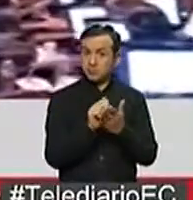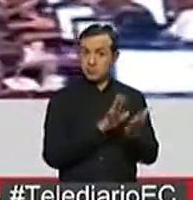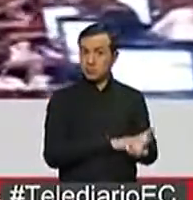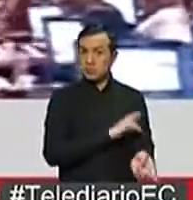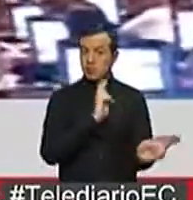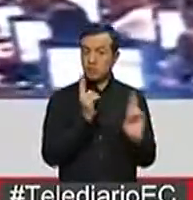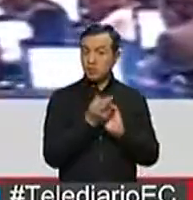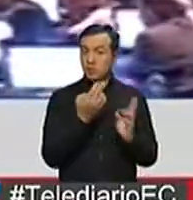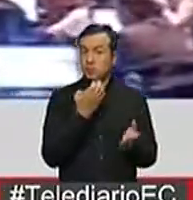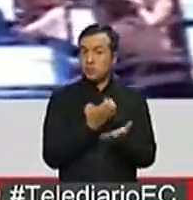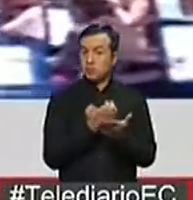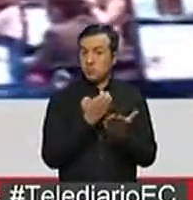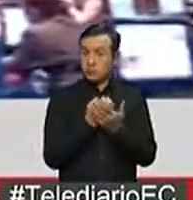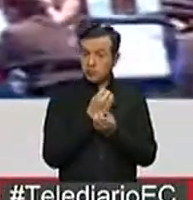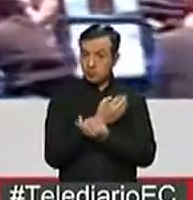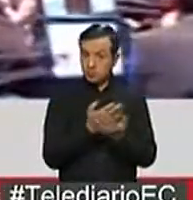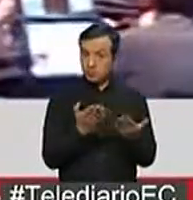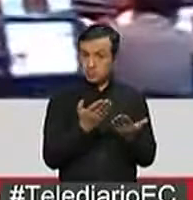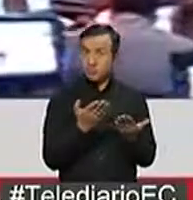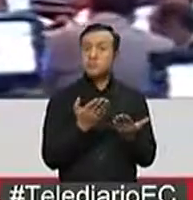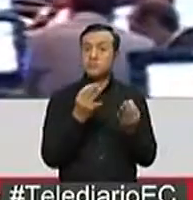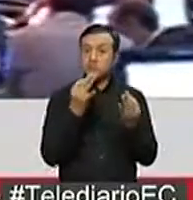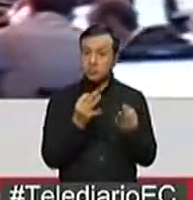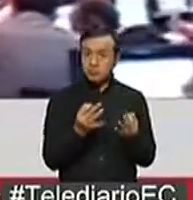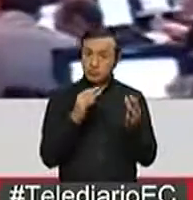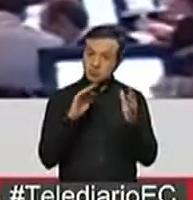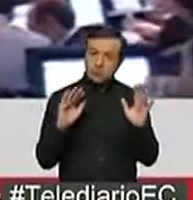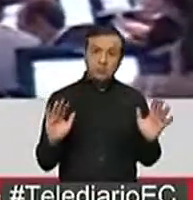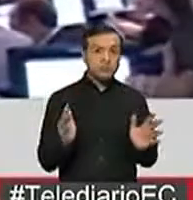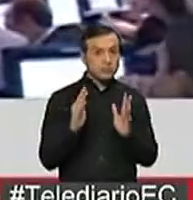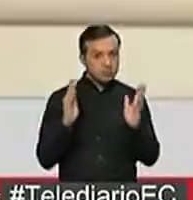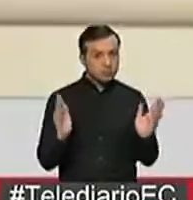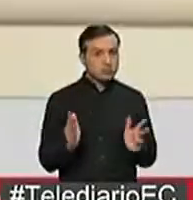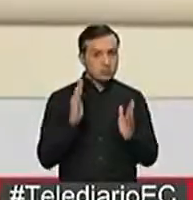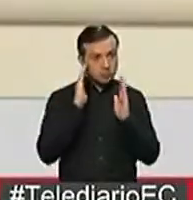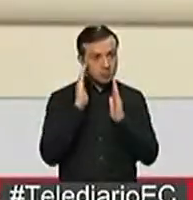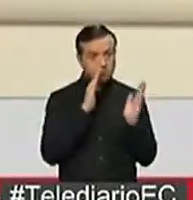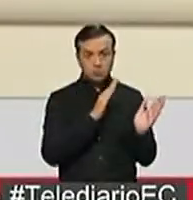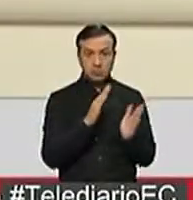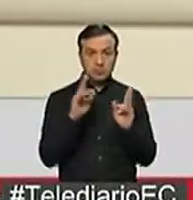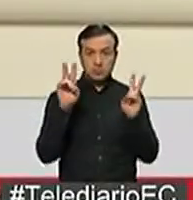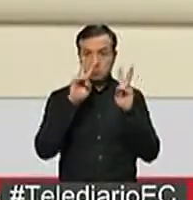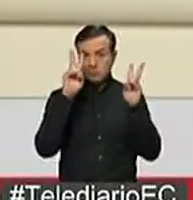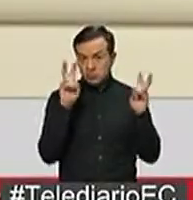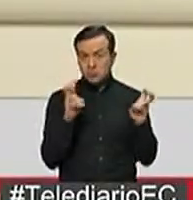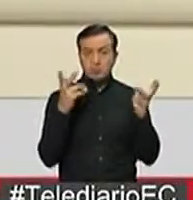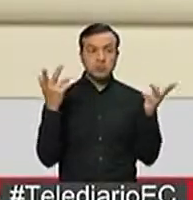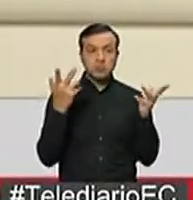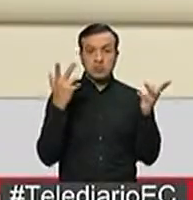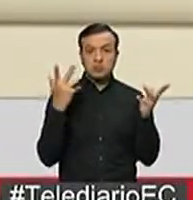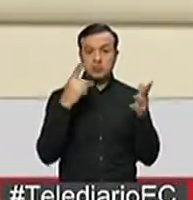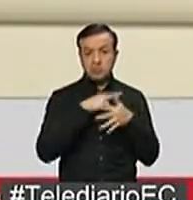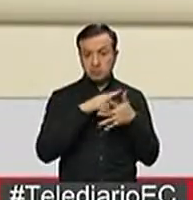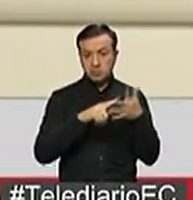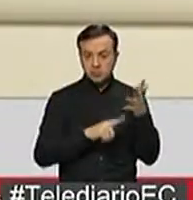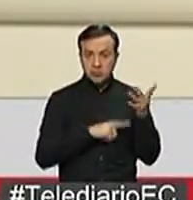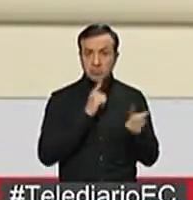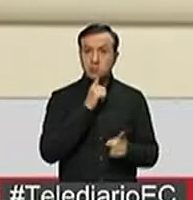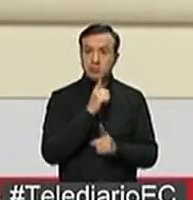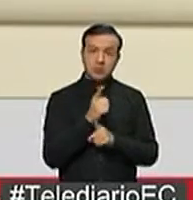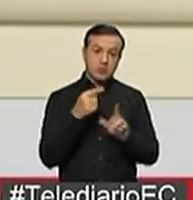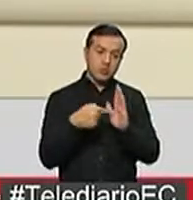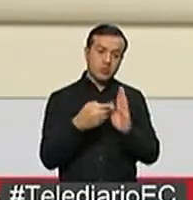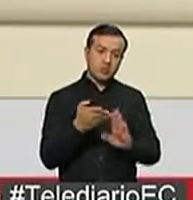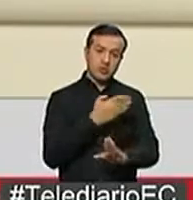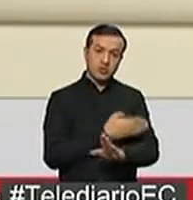reformas económicas enviado a la Asamblea se impulsa este sector. De temas como la disminución de agentes de retención, la disminución del anticipo del